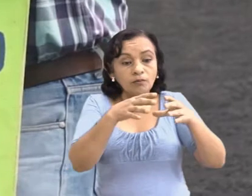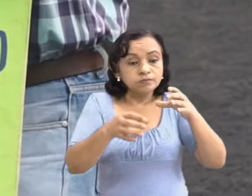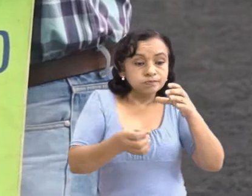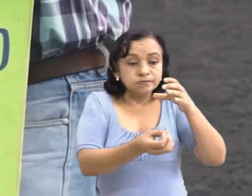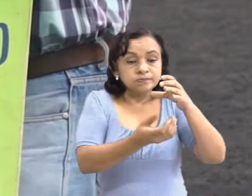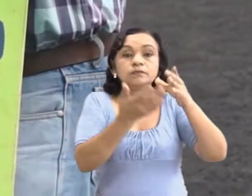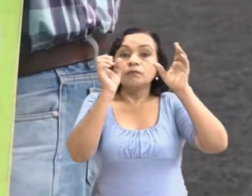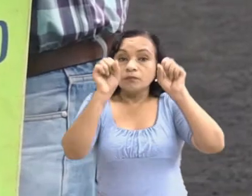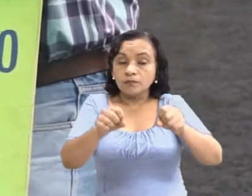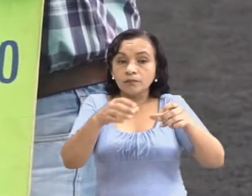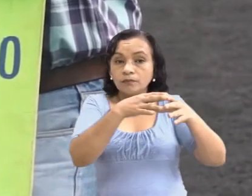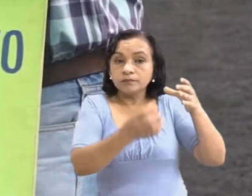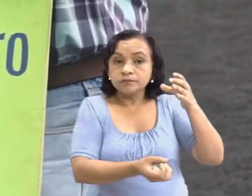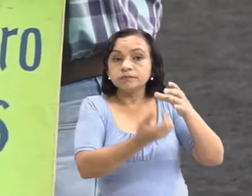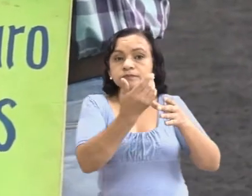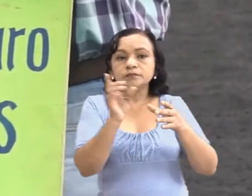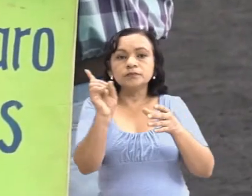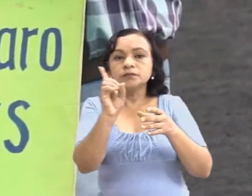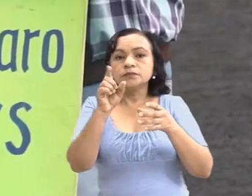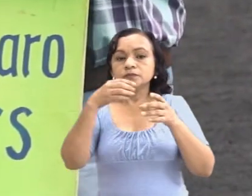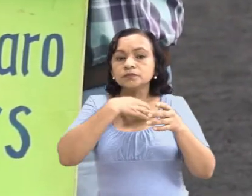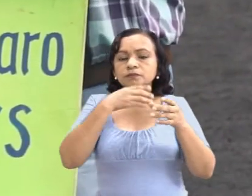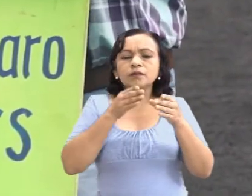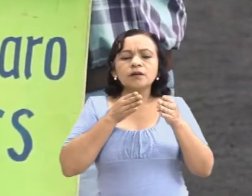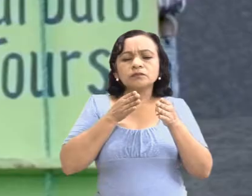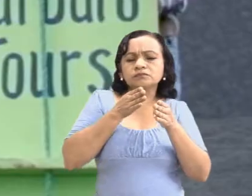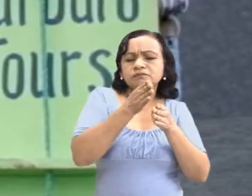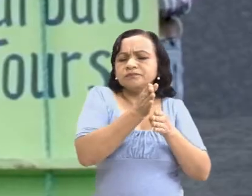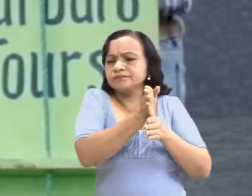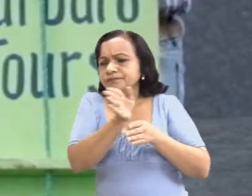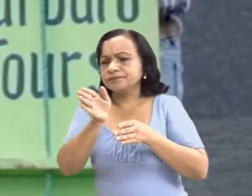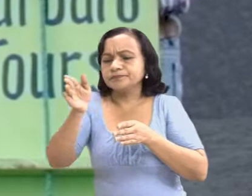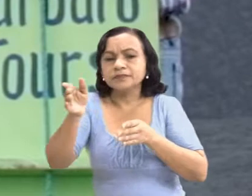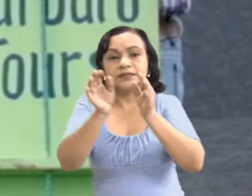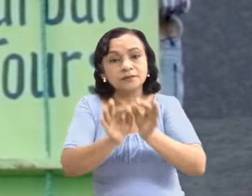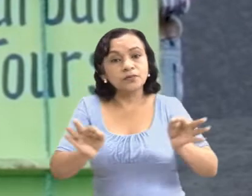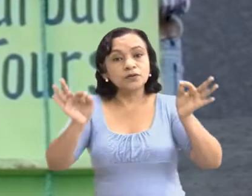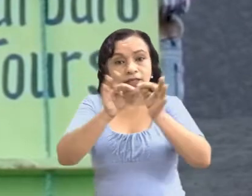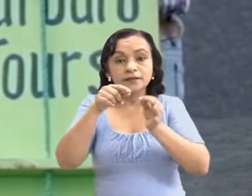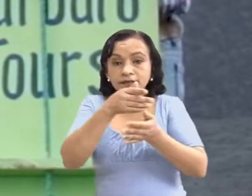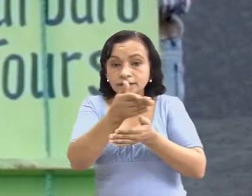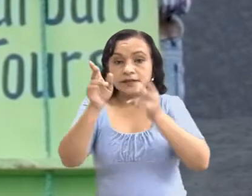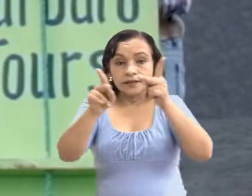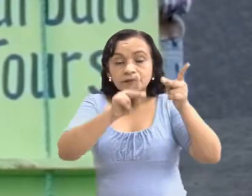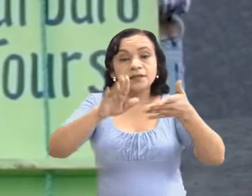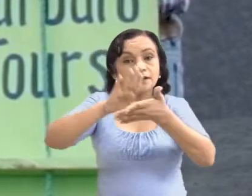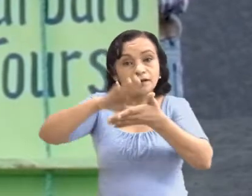y la posibilidad de dónde ellos o cuál va a ser la ruta de evacuación. Eso para nosotros es importante.